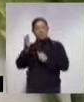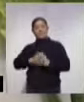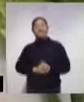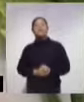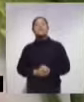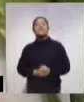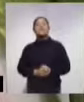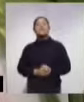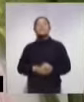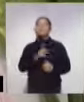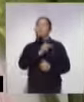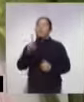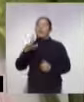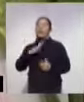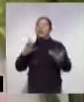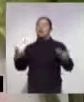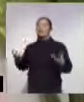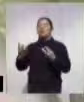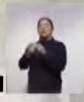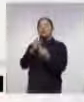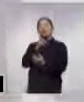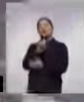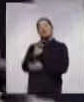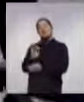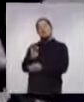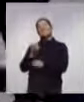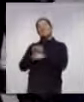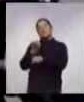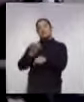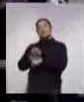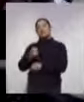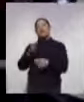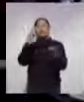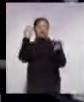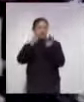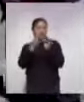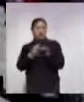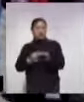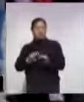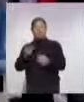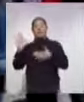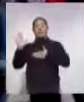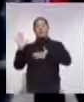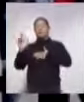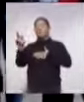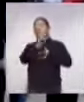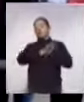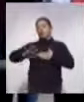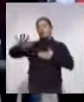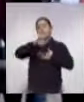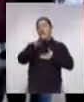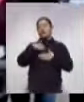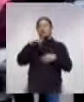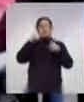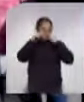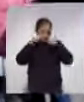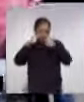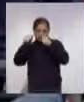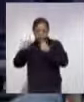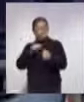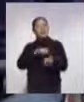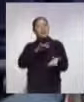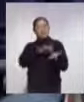Todo esto lo hacemos pues en coordinación con DIF Estatal. Puntualizó que el compromiso con la sociedad es seguir atendiendo a personas de